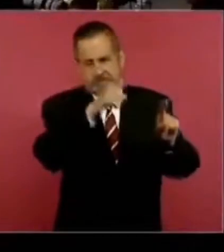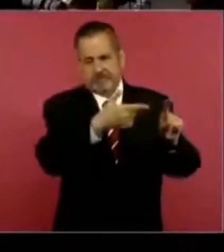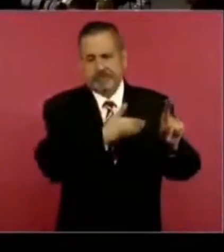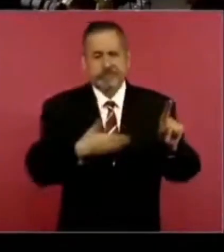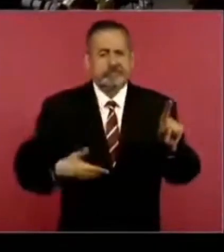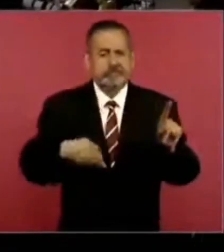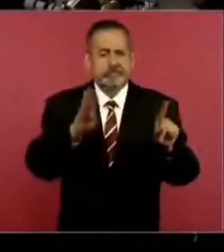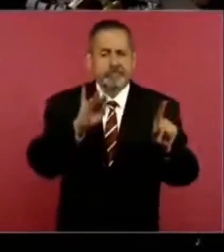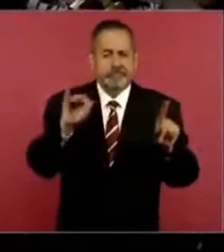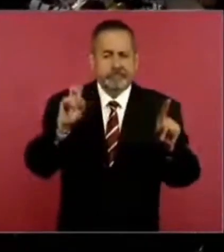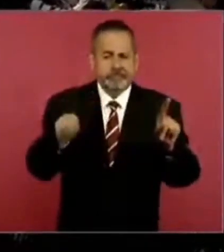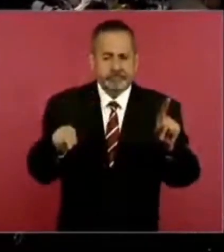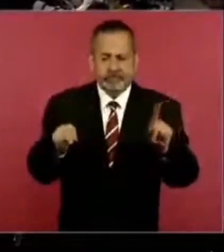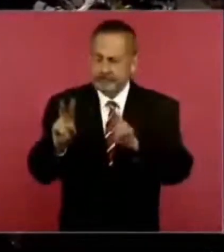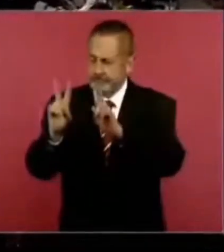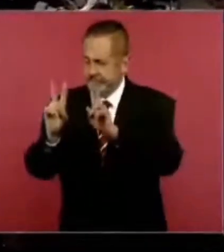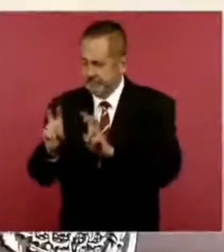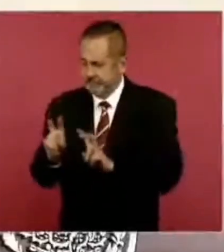sobre estos temas